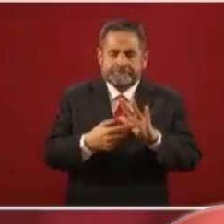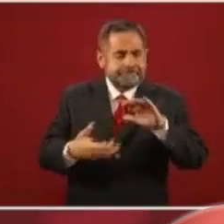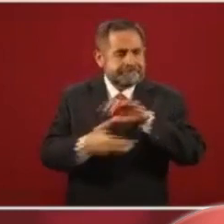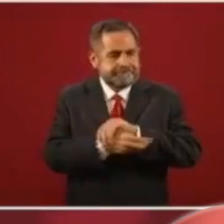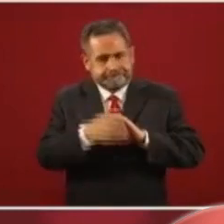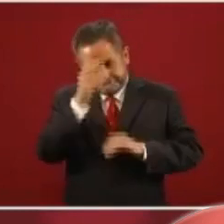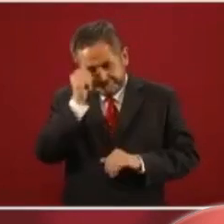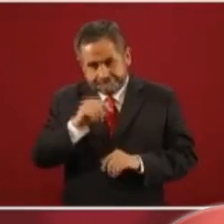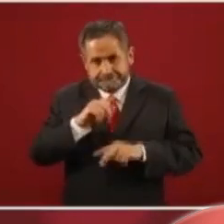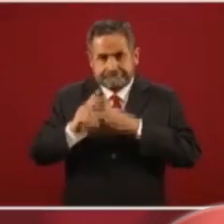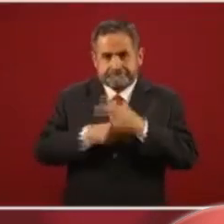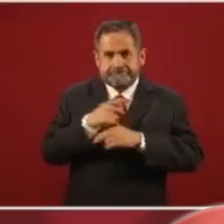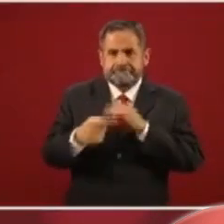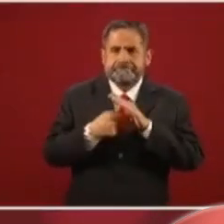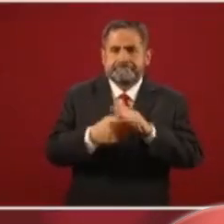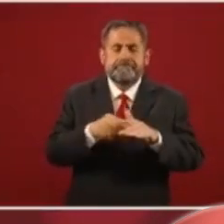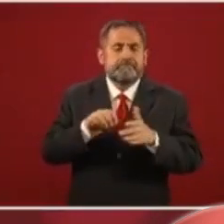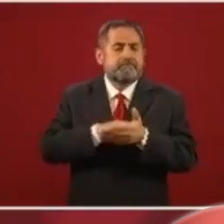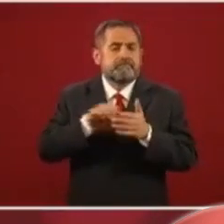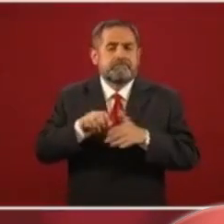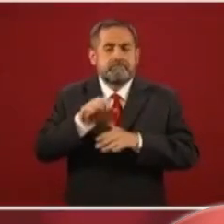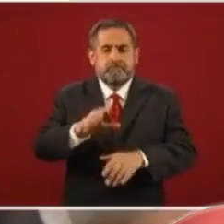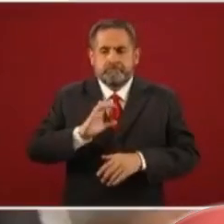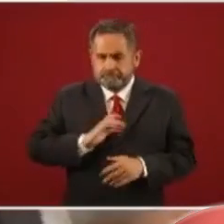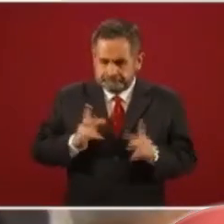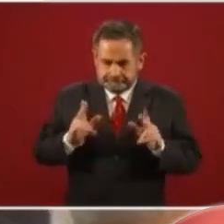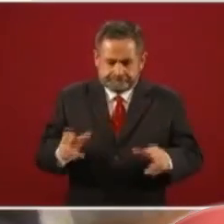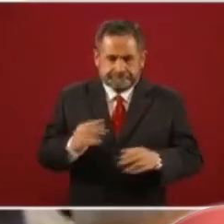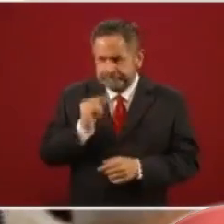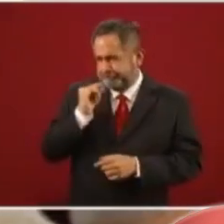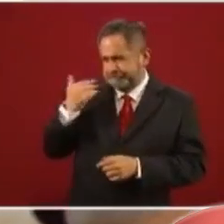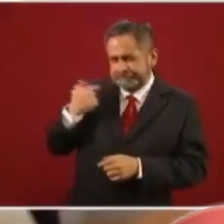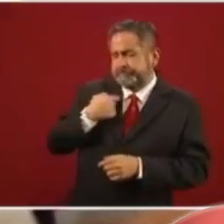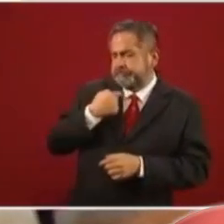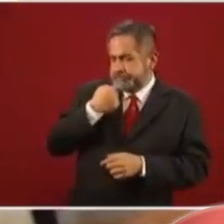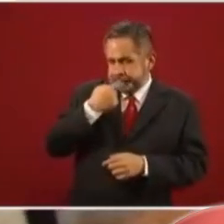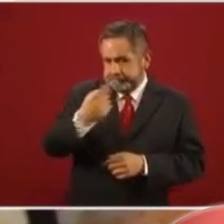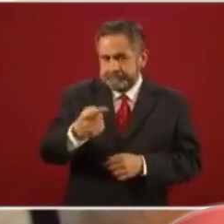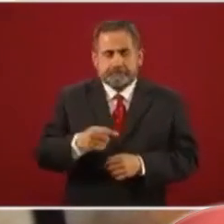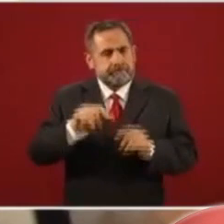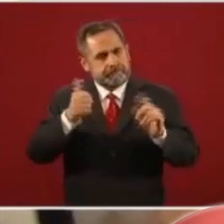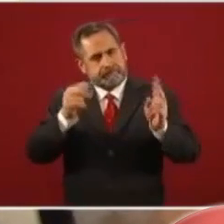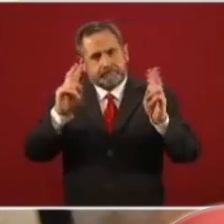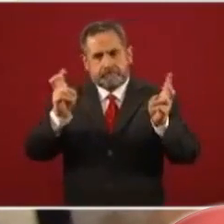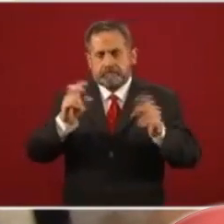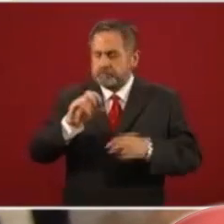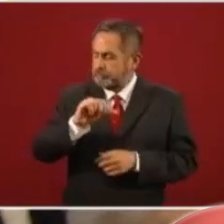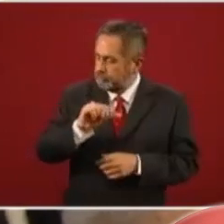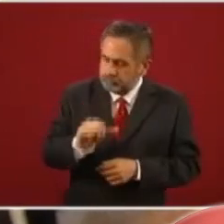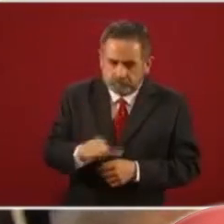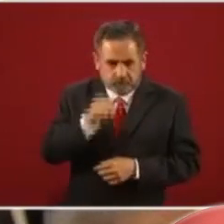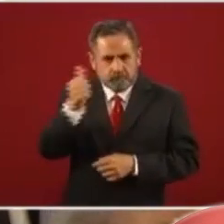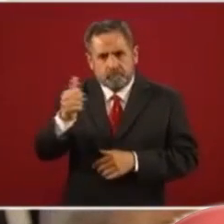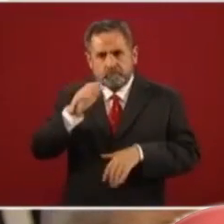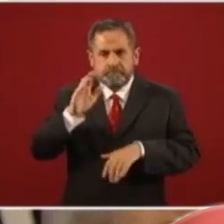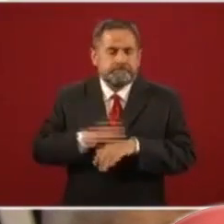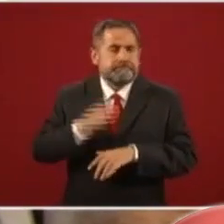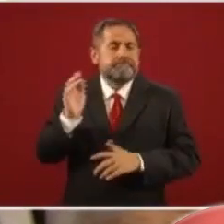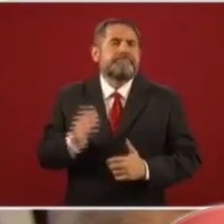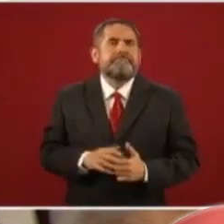quiero ilustrar con lo de cáncer en niños, lo he mencionado en días recientes, porque ese es otro tipo de práctica aún más